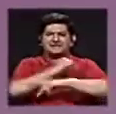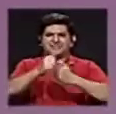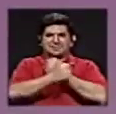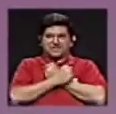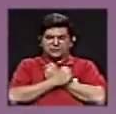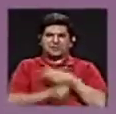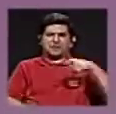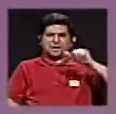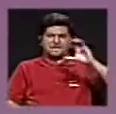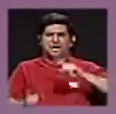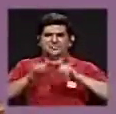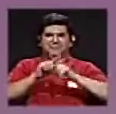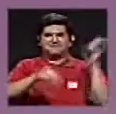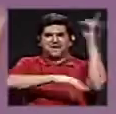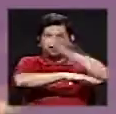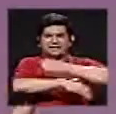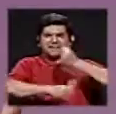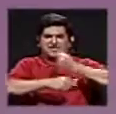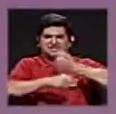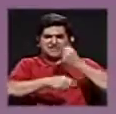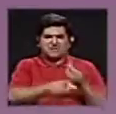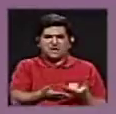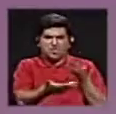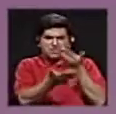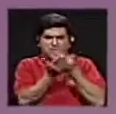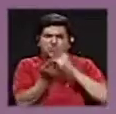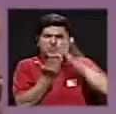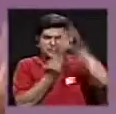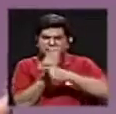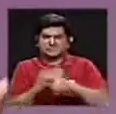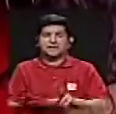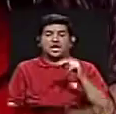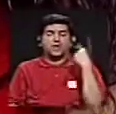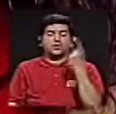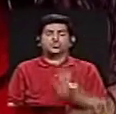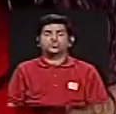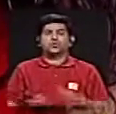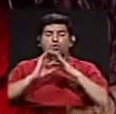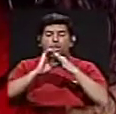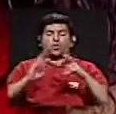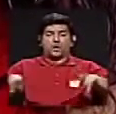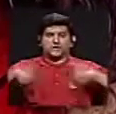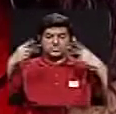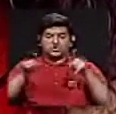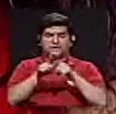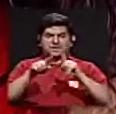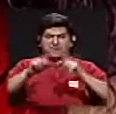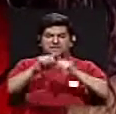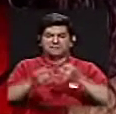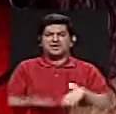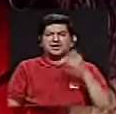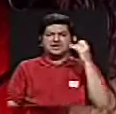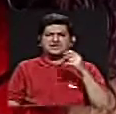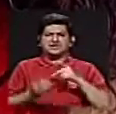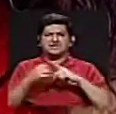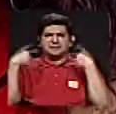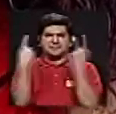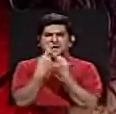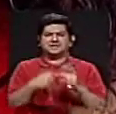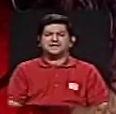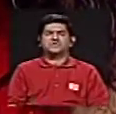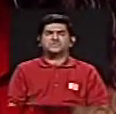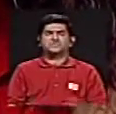fue una mesa inclusive de varios días donde se trabajó una propuesta programática no sólo la coalición viva sino también aportes de partidos como patria nueva como apec que